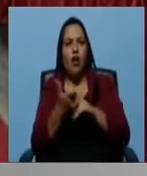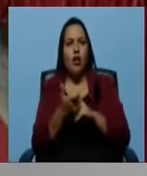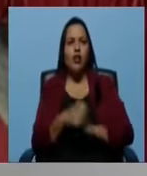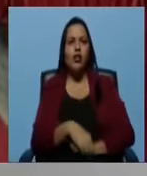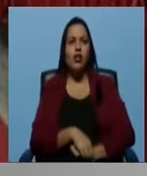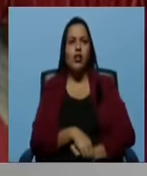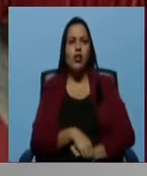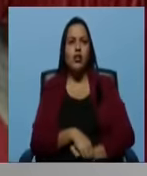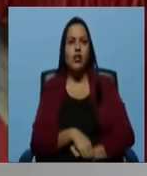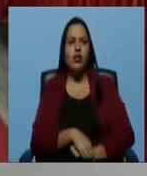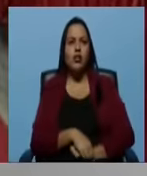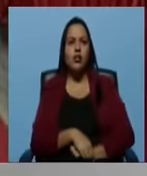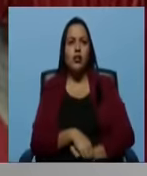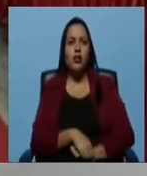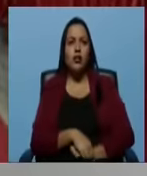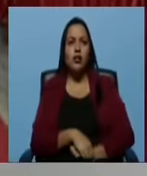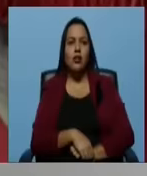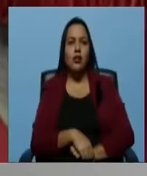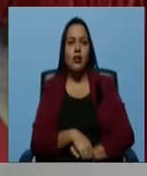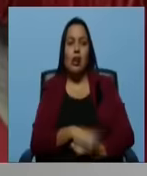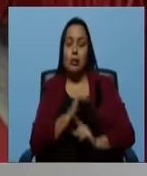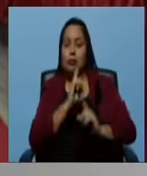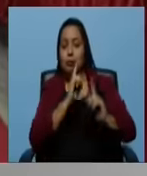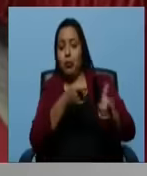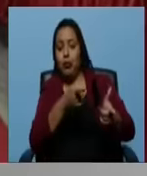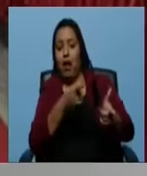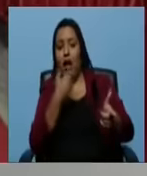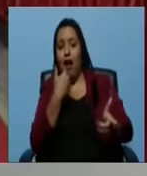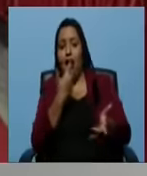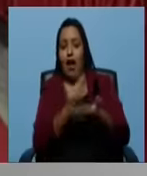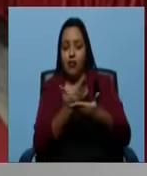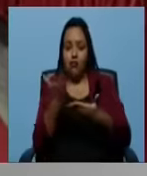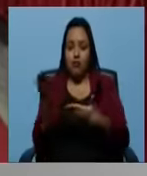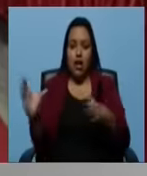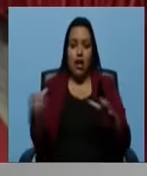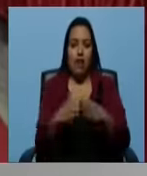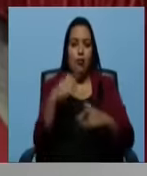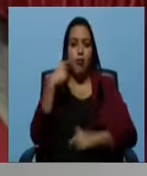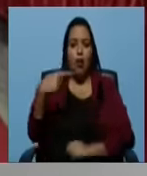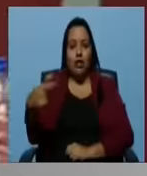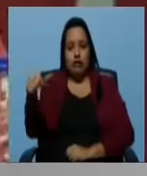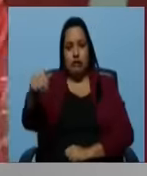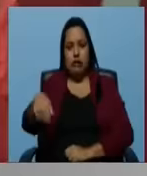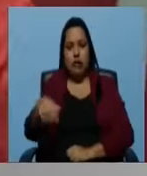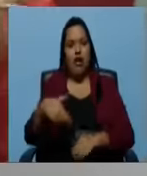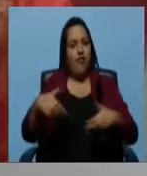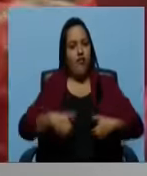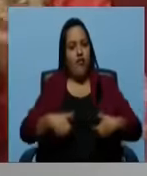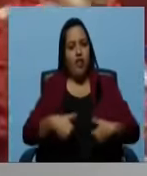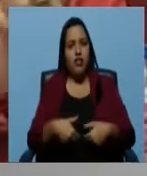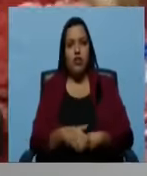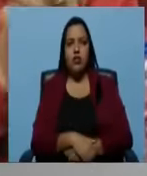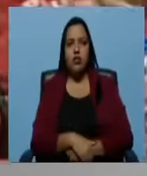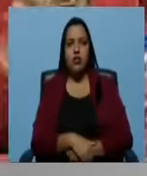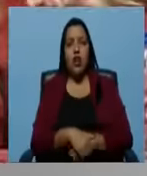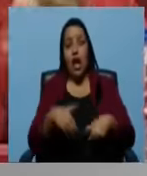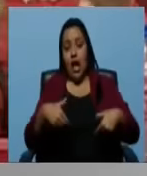Venezuela se lo agradece a usted y al equipo político de acá por el